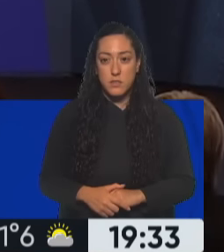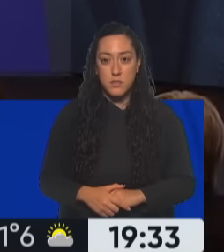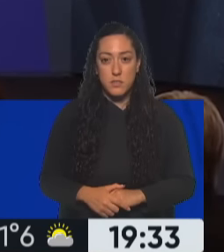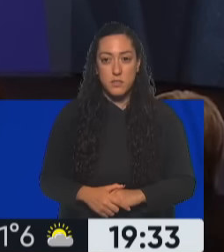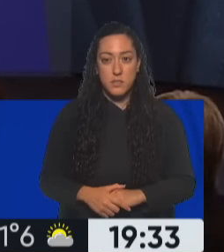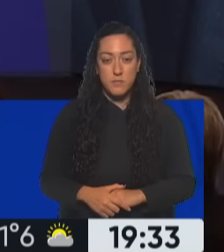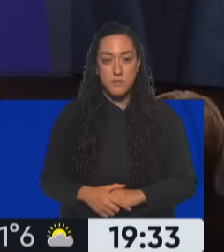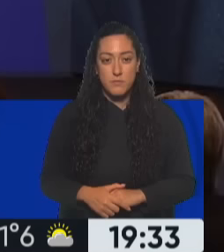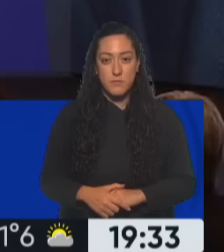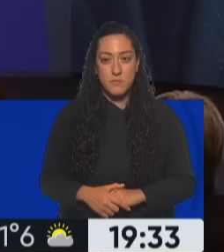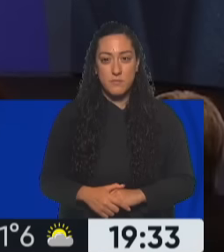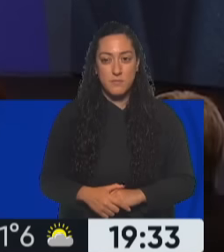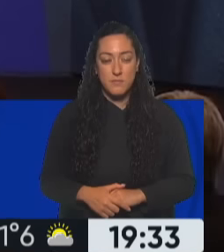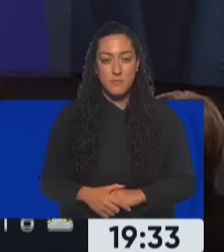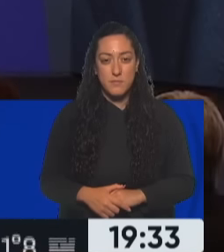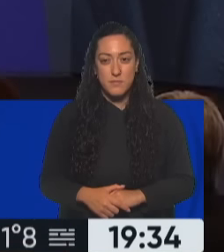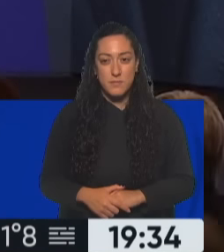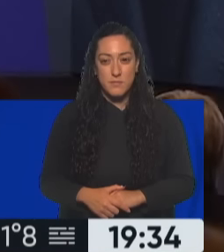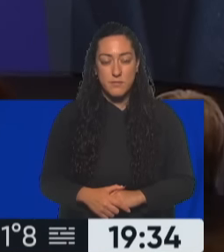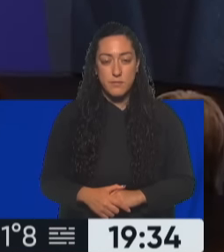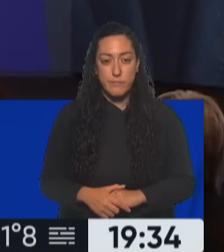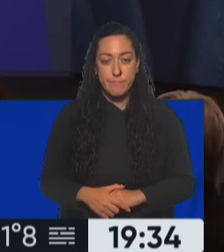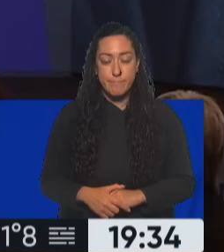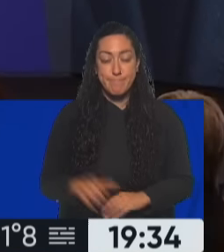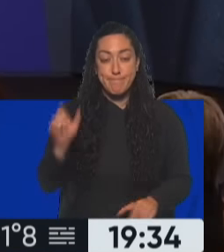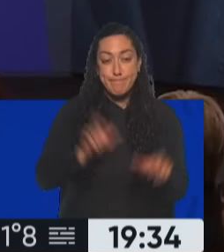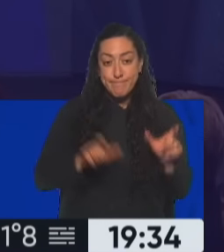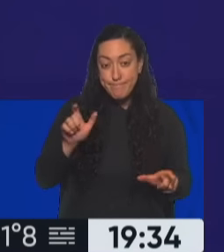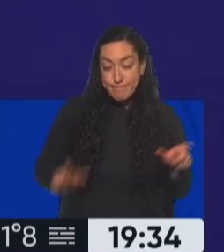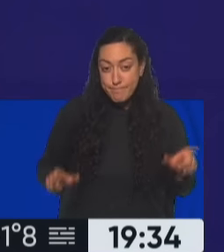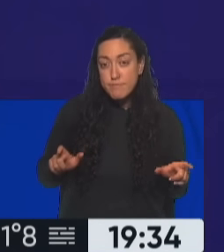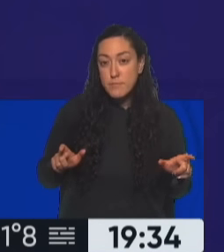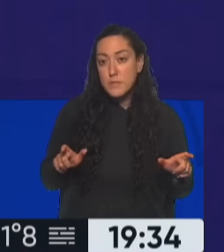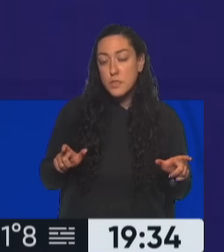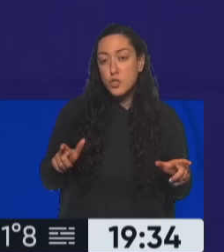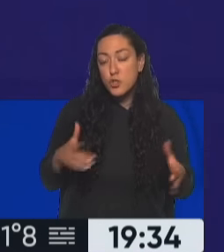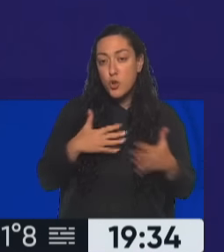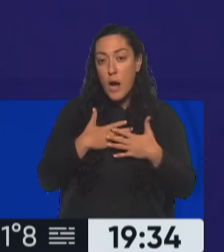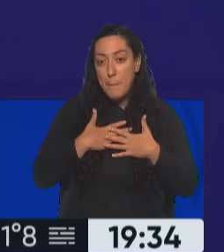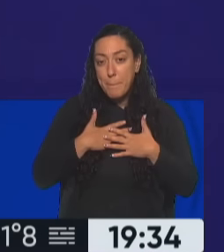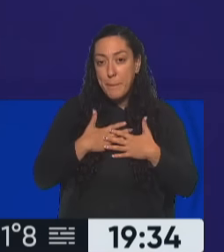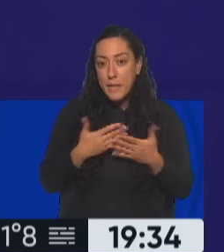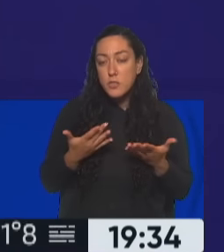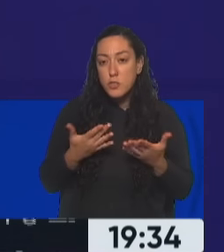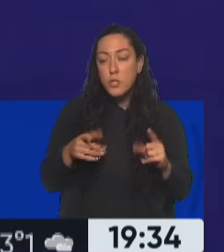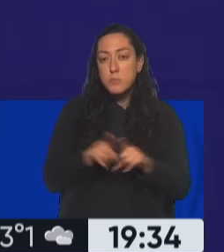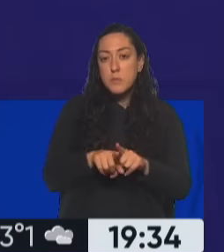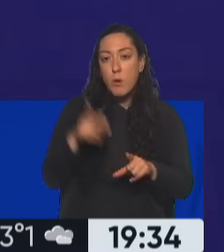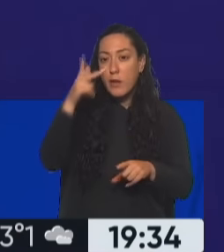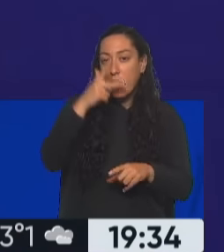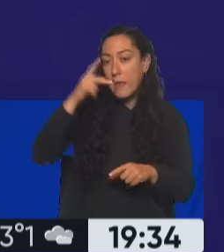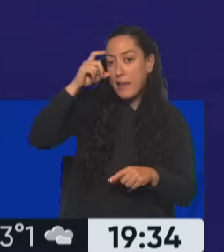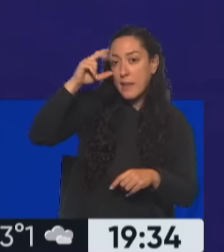Además veo a muchos por los quienes yo tengo mucho aprecio, como es el caso de Hernán,